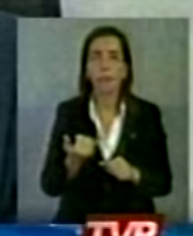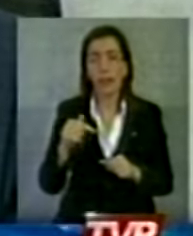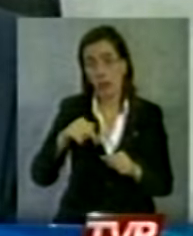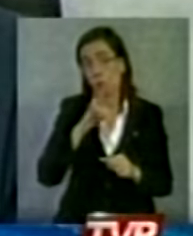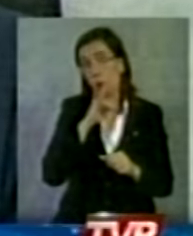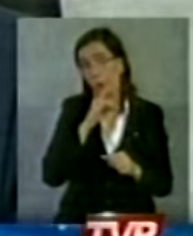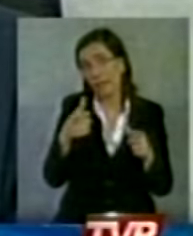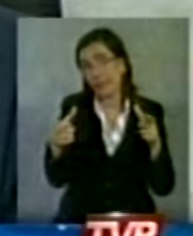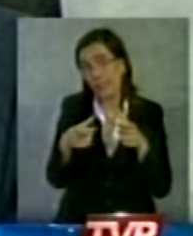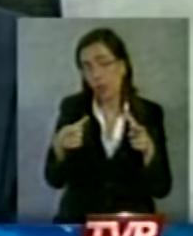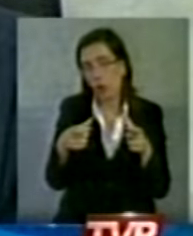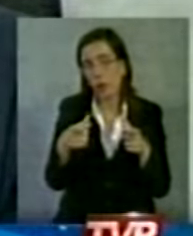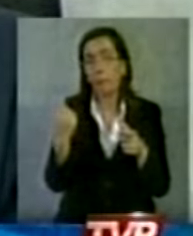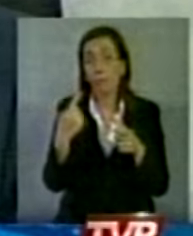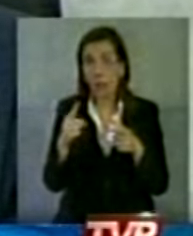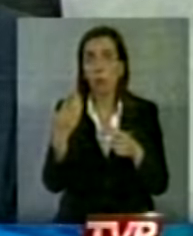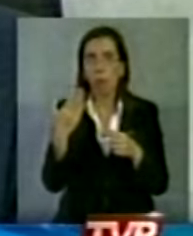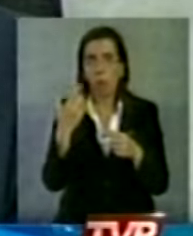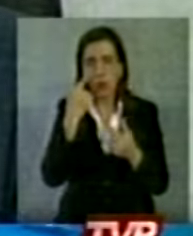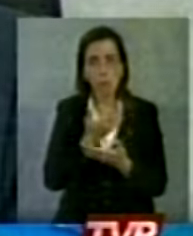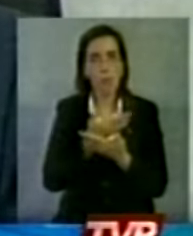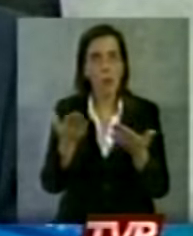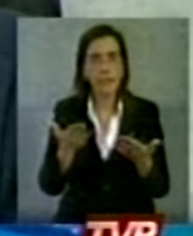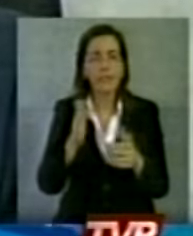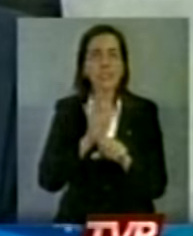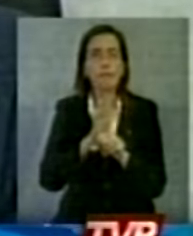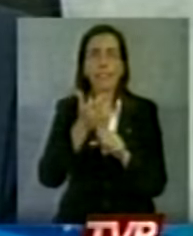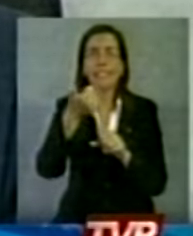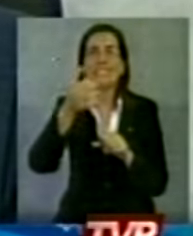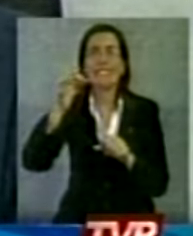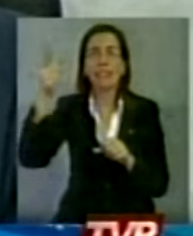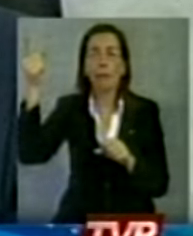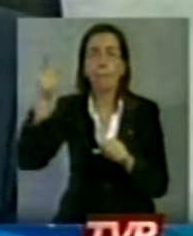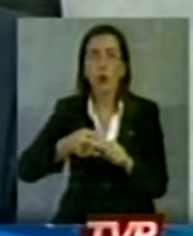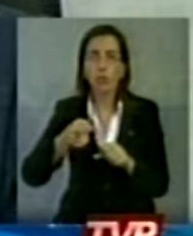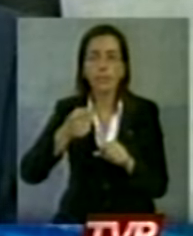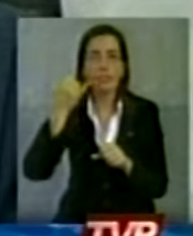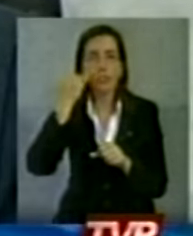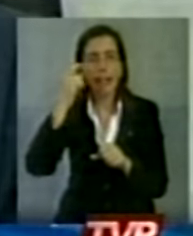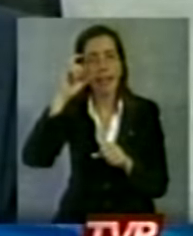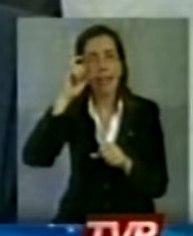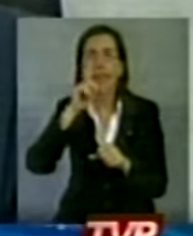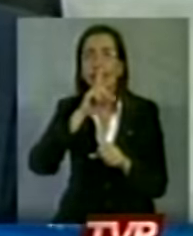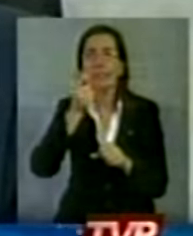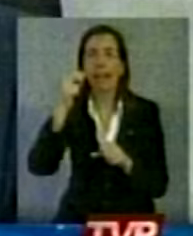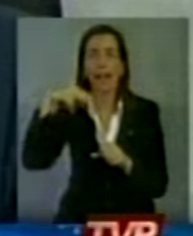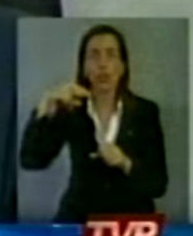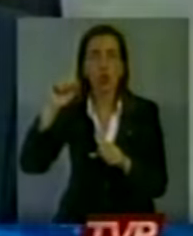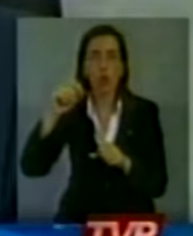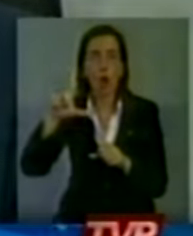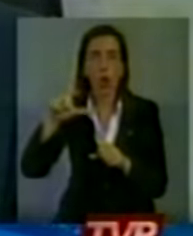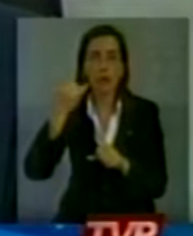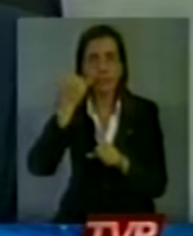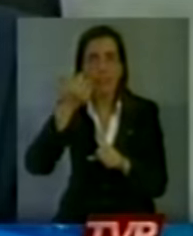pequeña esté en condiciones de producir el 60% del etanol que se hace en el